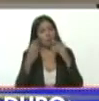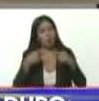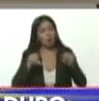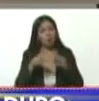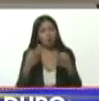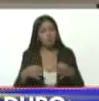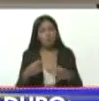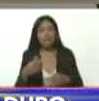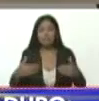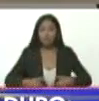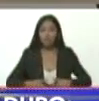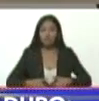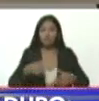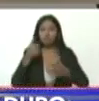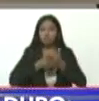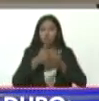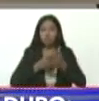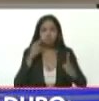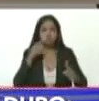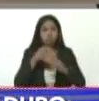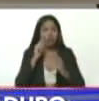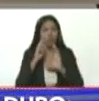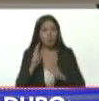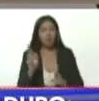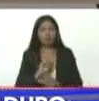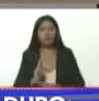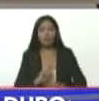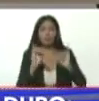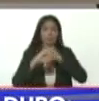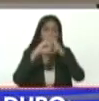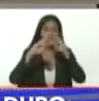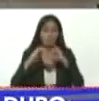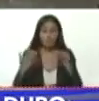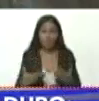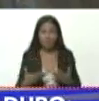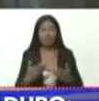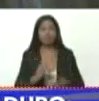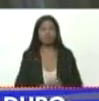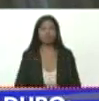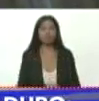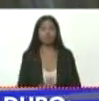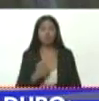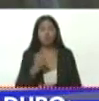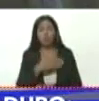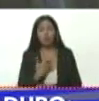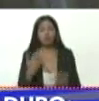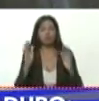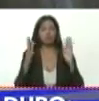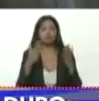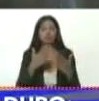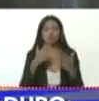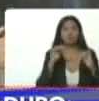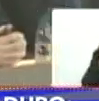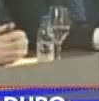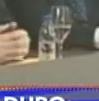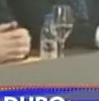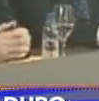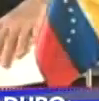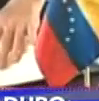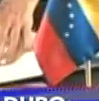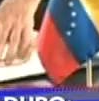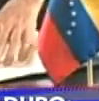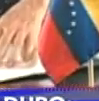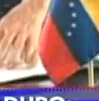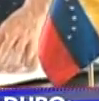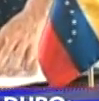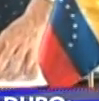Este esfuerzo perseverante ha arrojado un resultado feliz y quiero celebrar con todo el país la